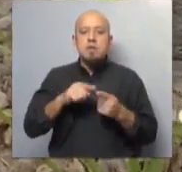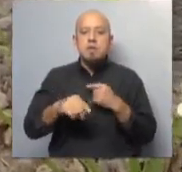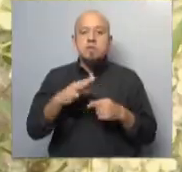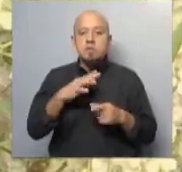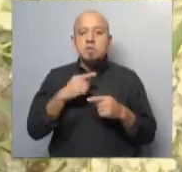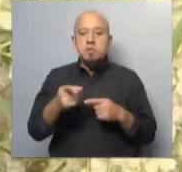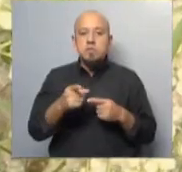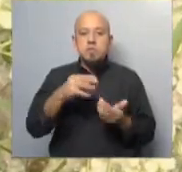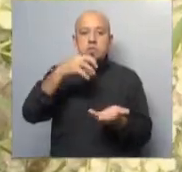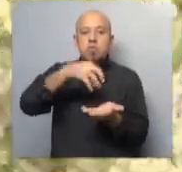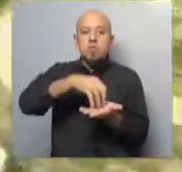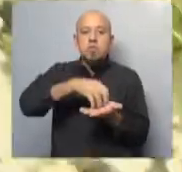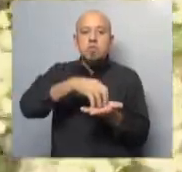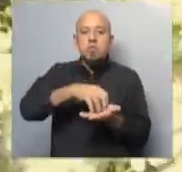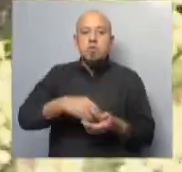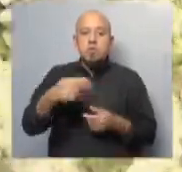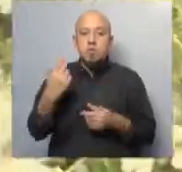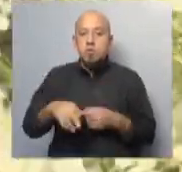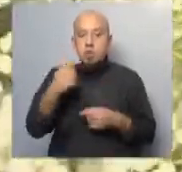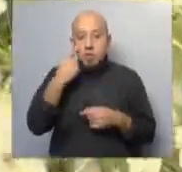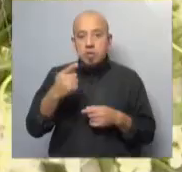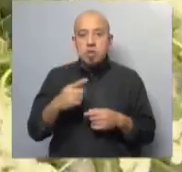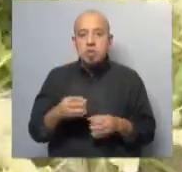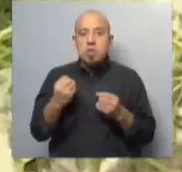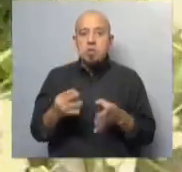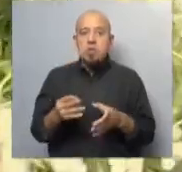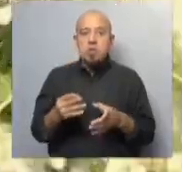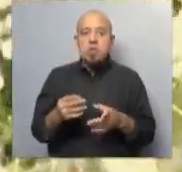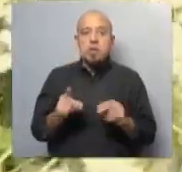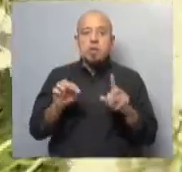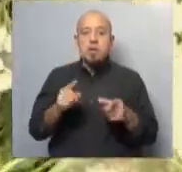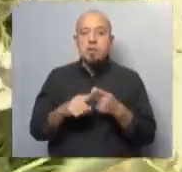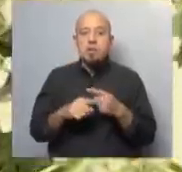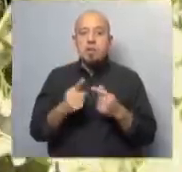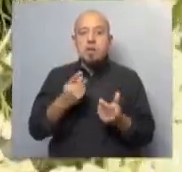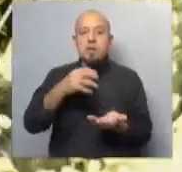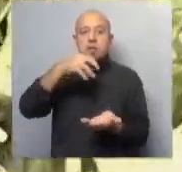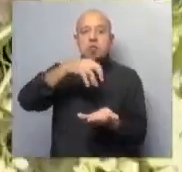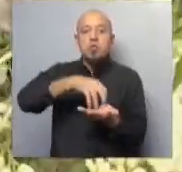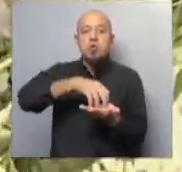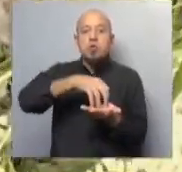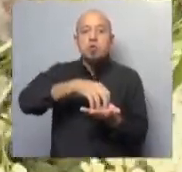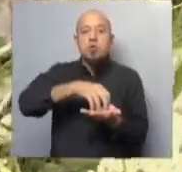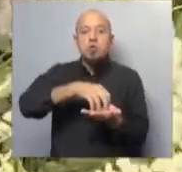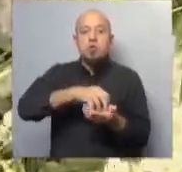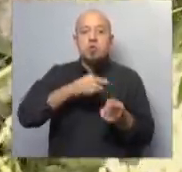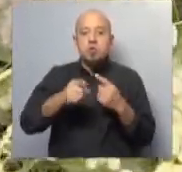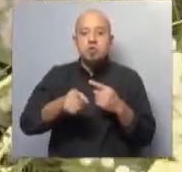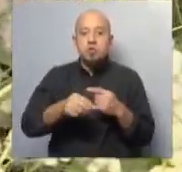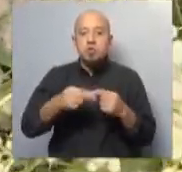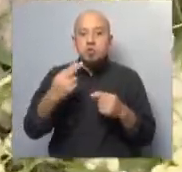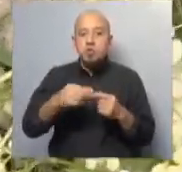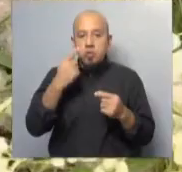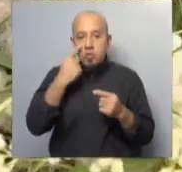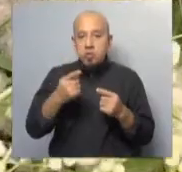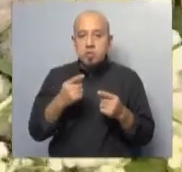tú veas un hongo que nunca nadie vio. Porque el tema de coincidir con un hongo, coincidir en el sentido de que ese hongo que no vemos a